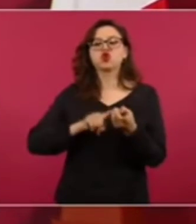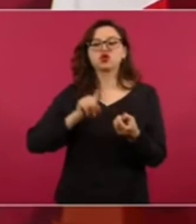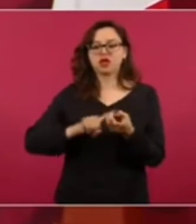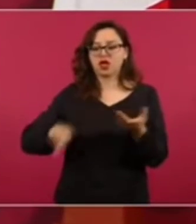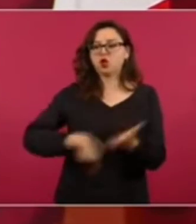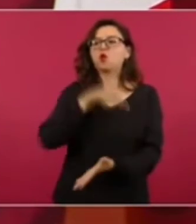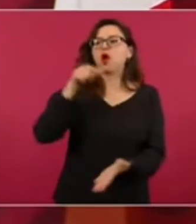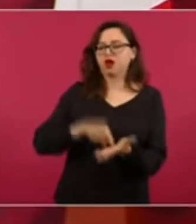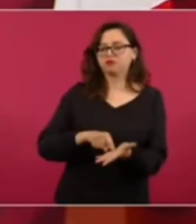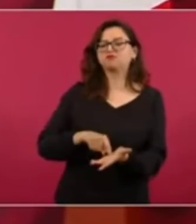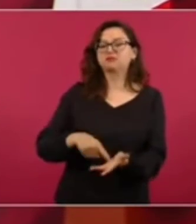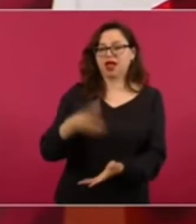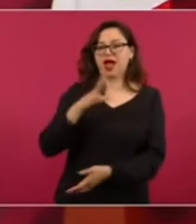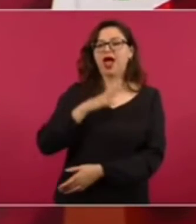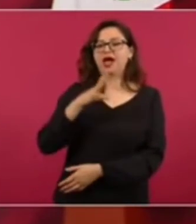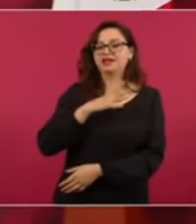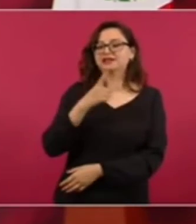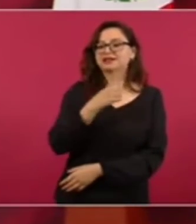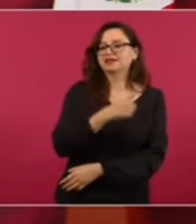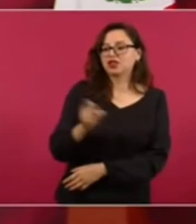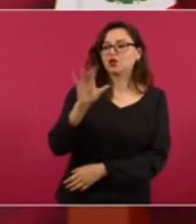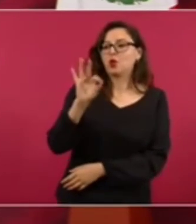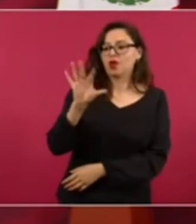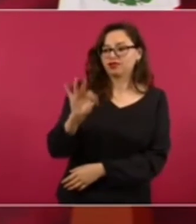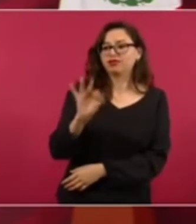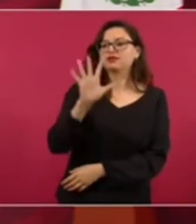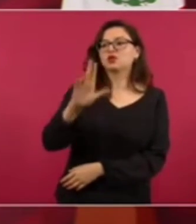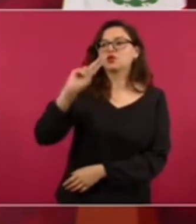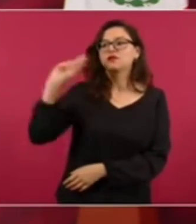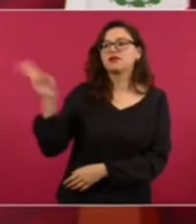que están en los lugares más apartados.